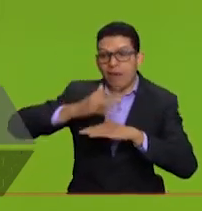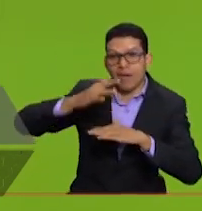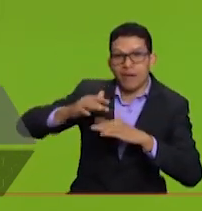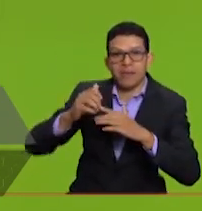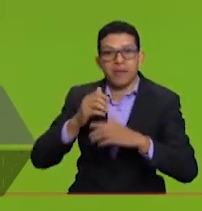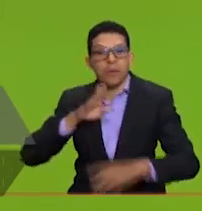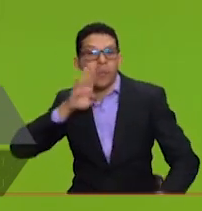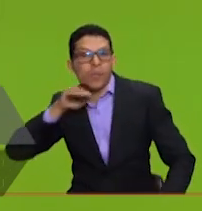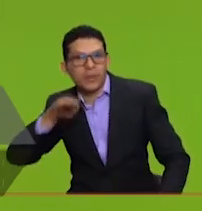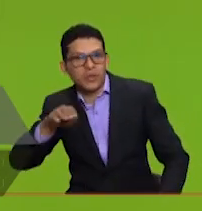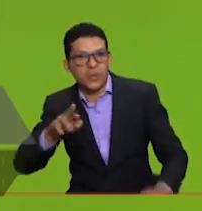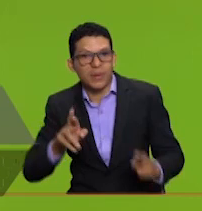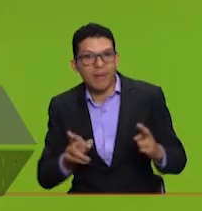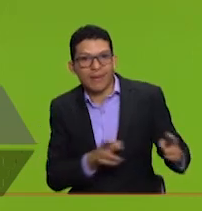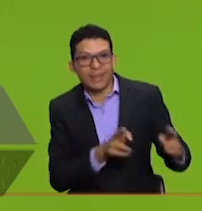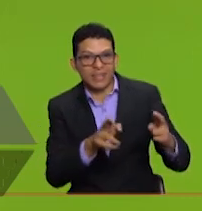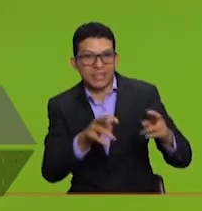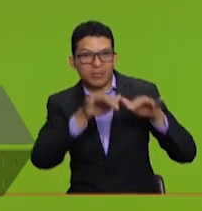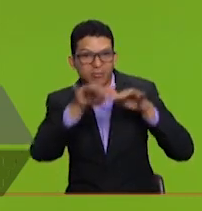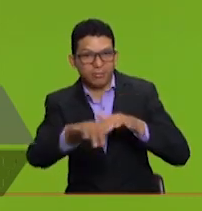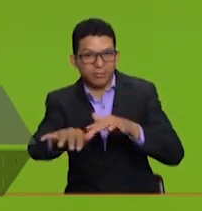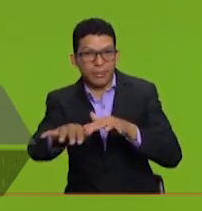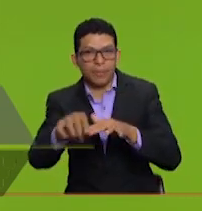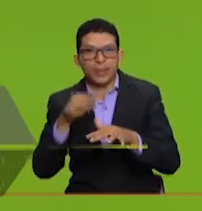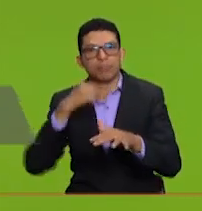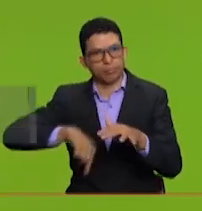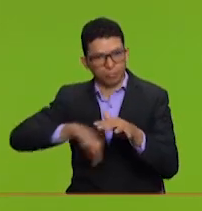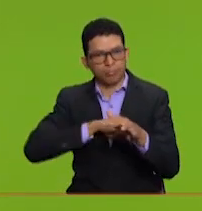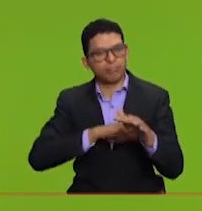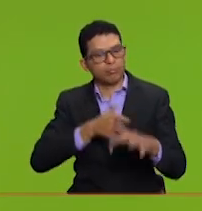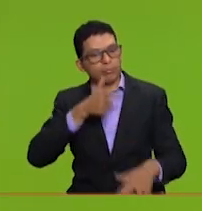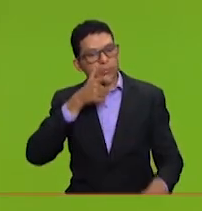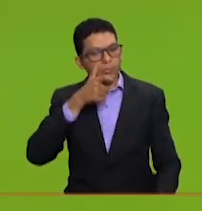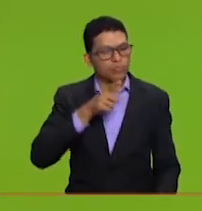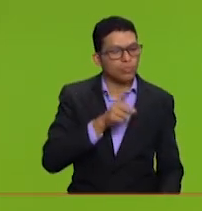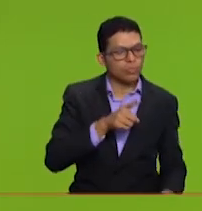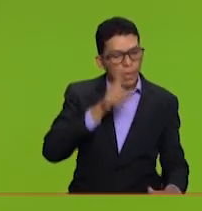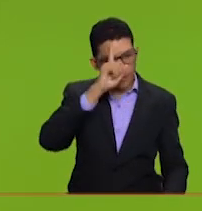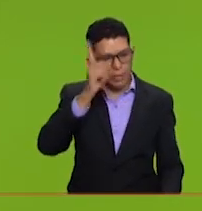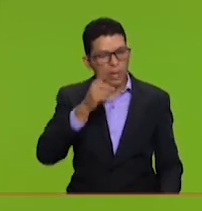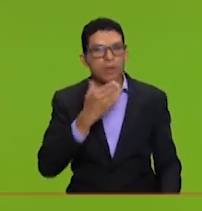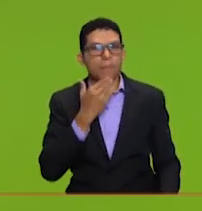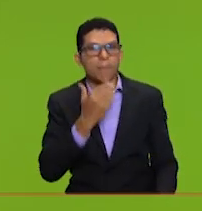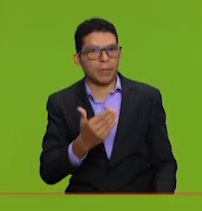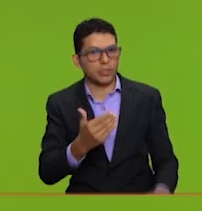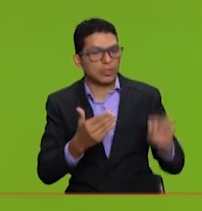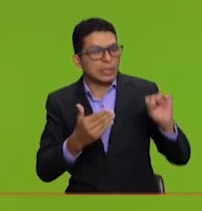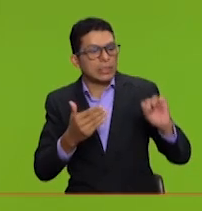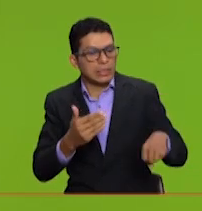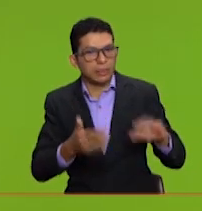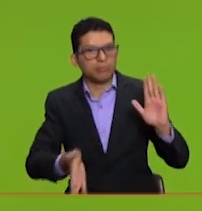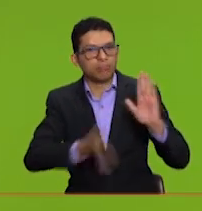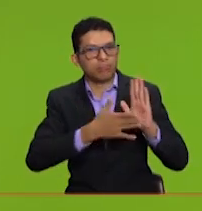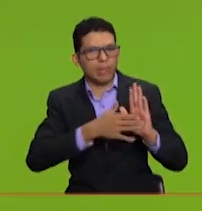hacemos nosotros? Verificar que la madera que se está transportando traiga su debido salvoconducto, que se